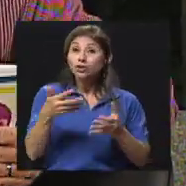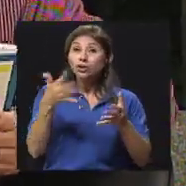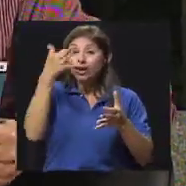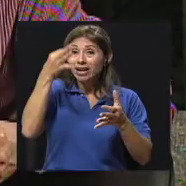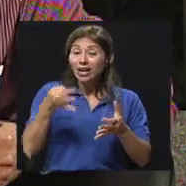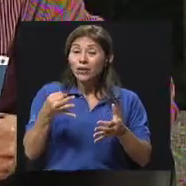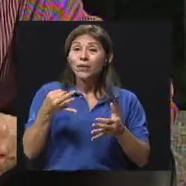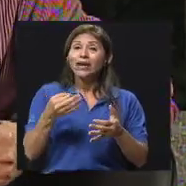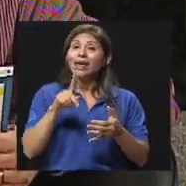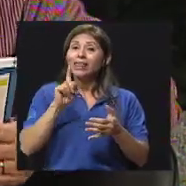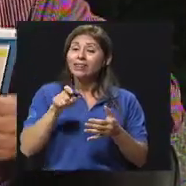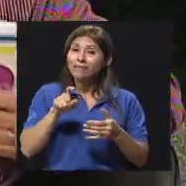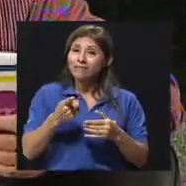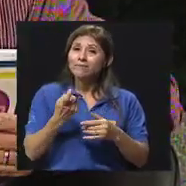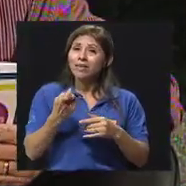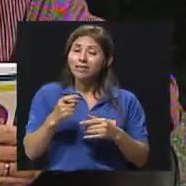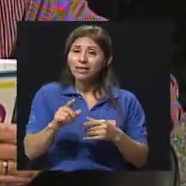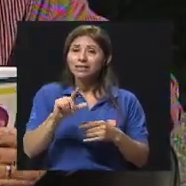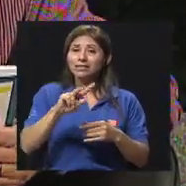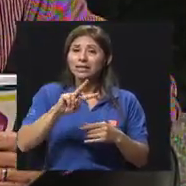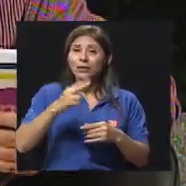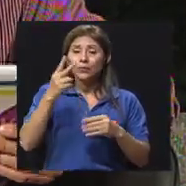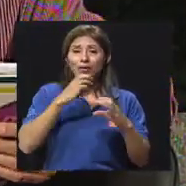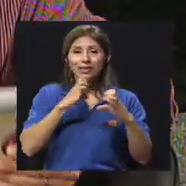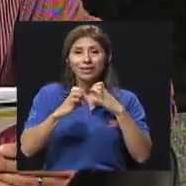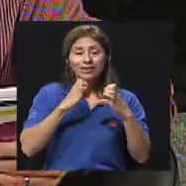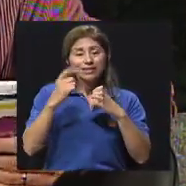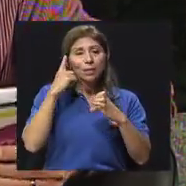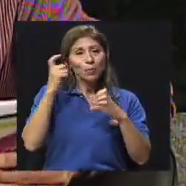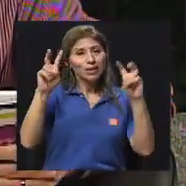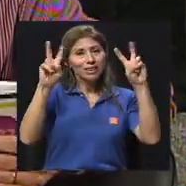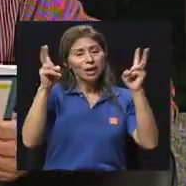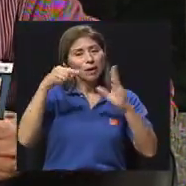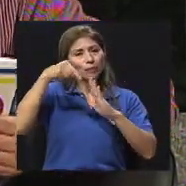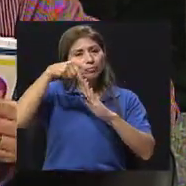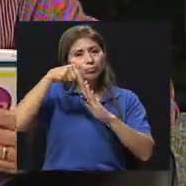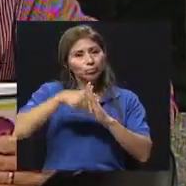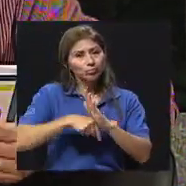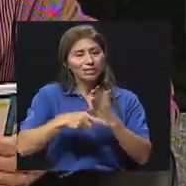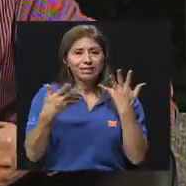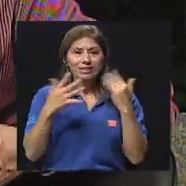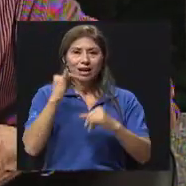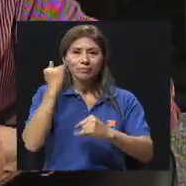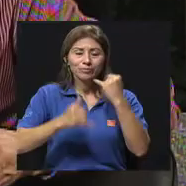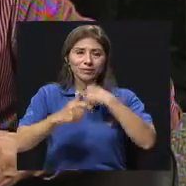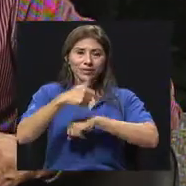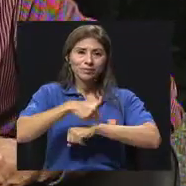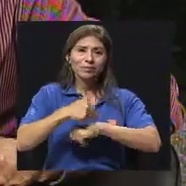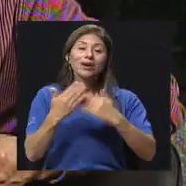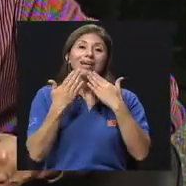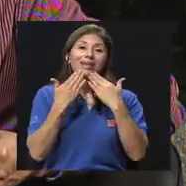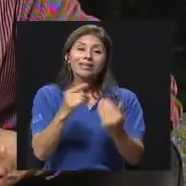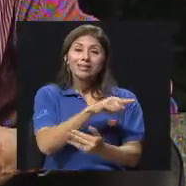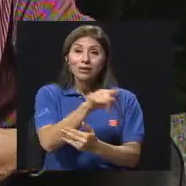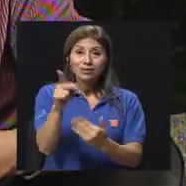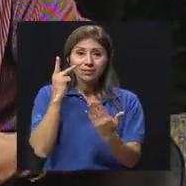segunda entrevista porque el tema da para muchísimo, pero da ya el tiempo nos ha ganado. Muchísimas gracias a ustedes en sus